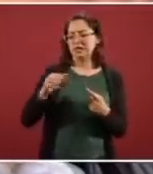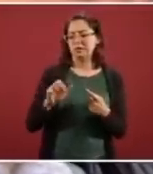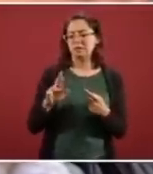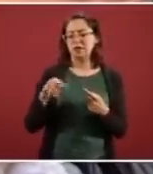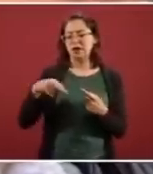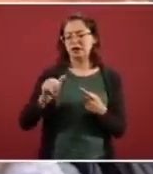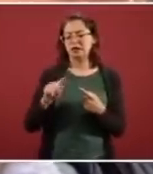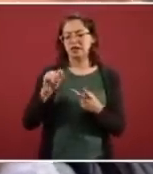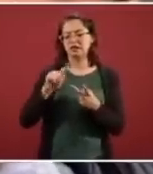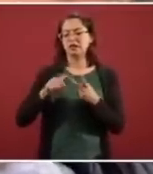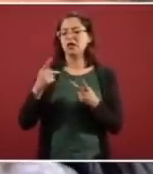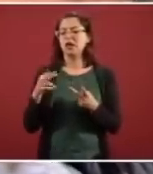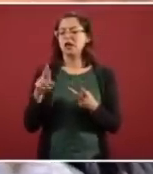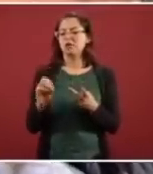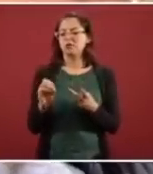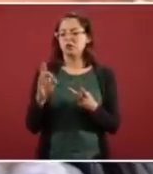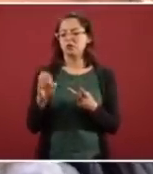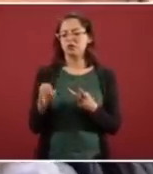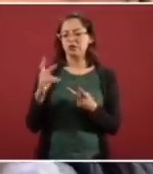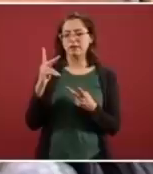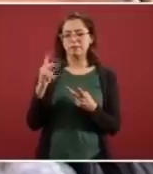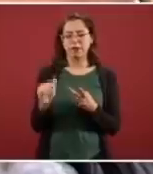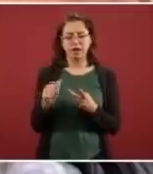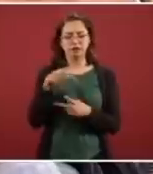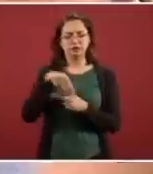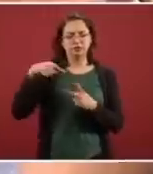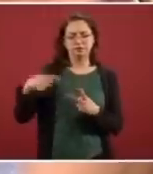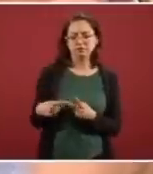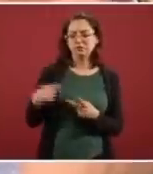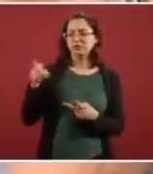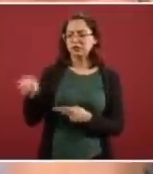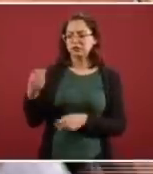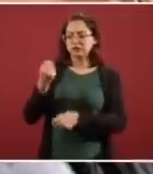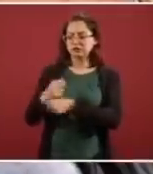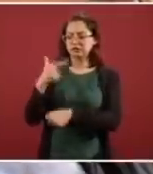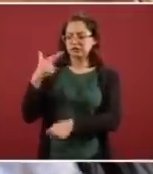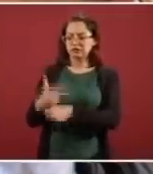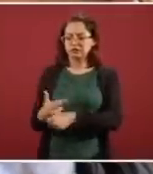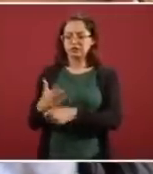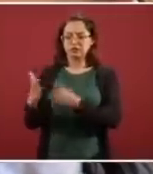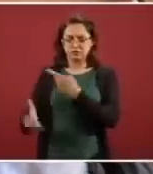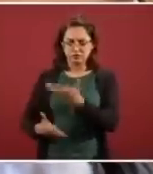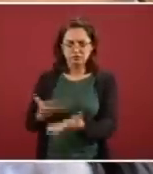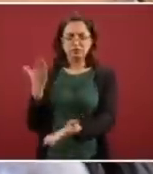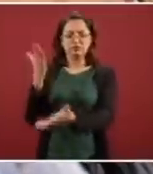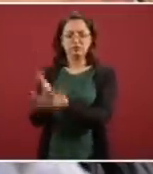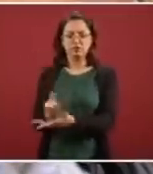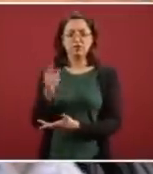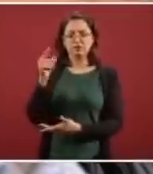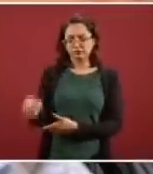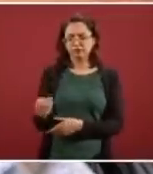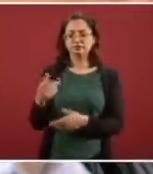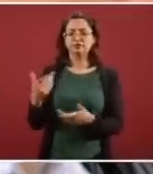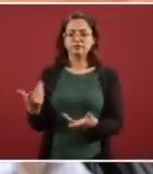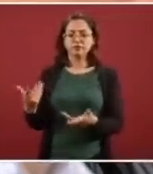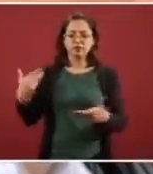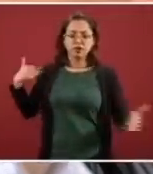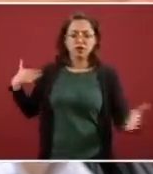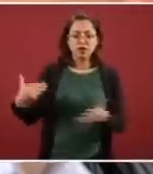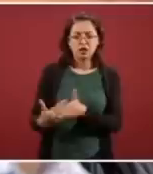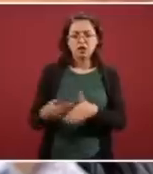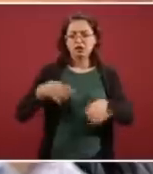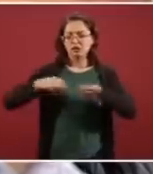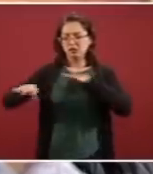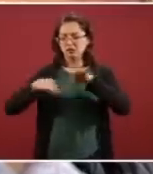había instruido al secretario a que iba a ir, a que fuera a finales de noviembre a entregar precisamente resultados de esas sesiones de trabajo con